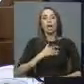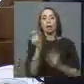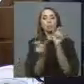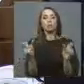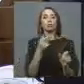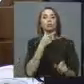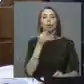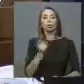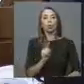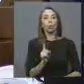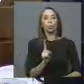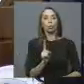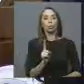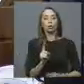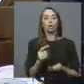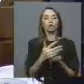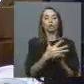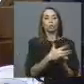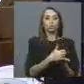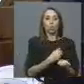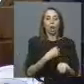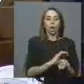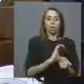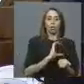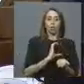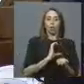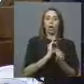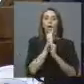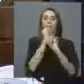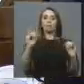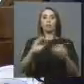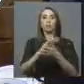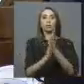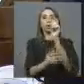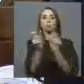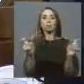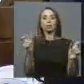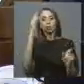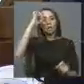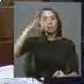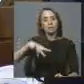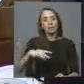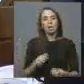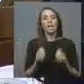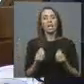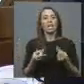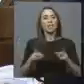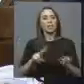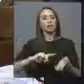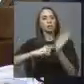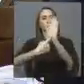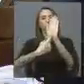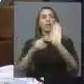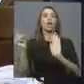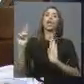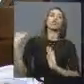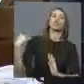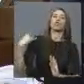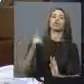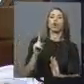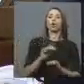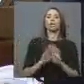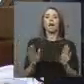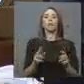nadie le gustaría que el salario que gana sea de información de todo el mundo con qué derecho publicamos eso me dicen no es que es